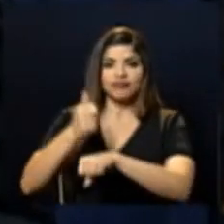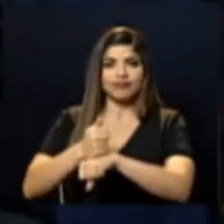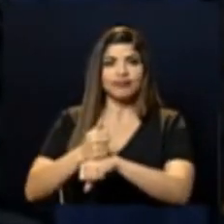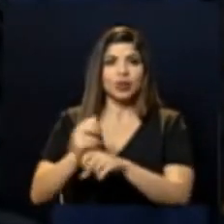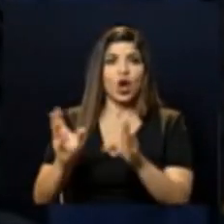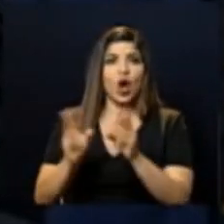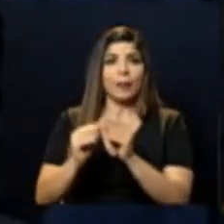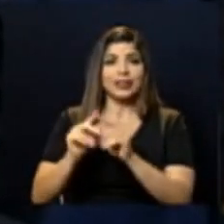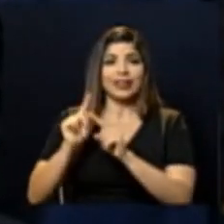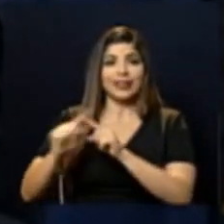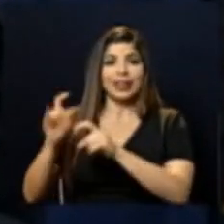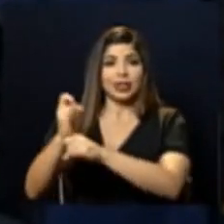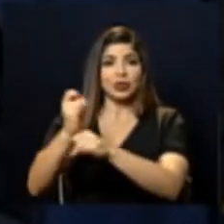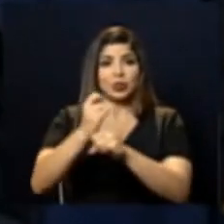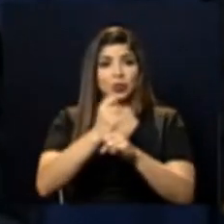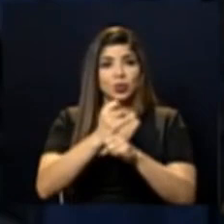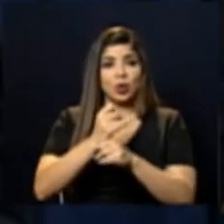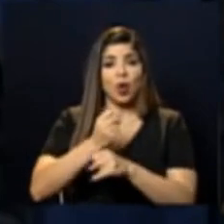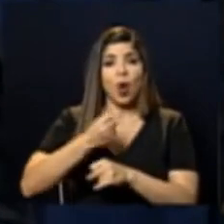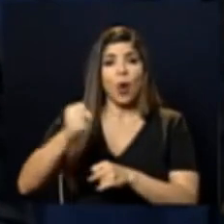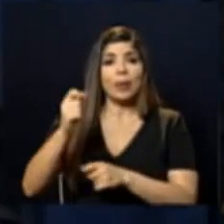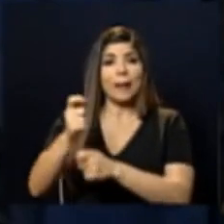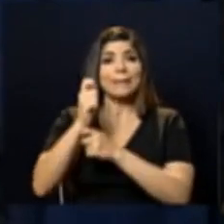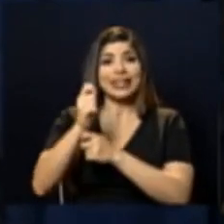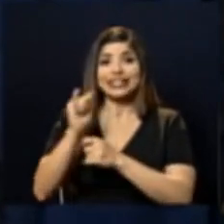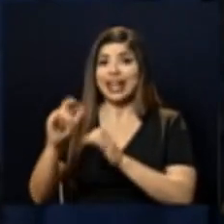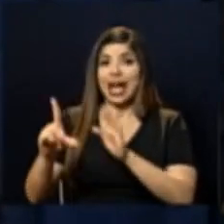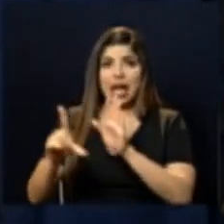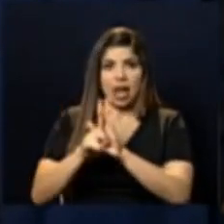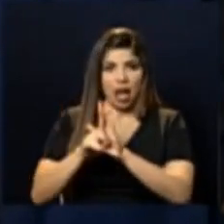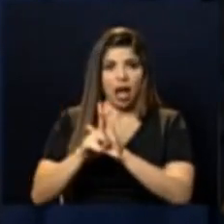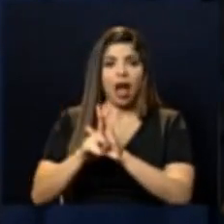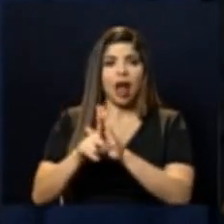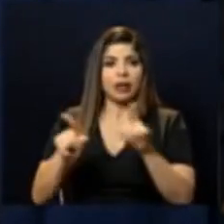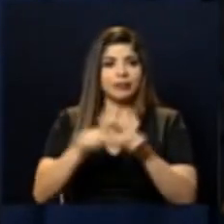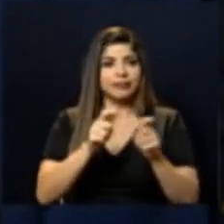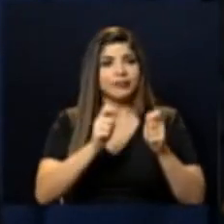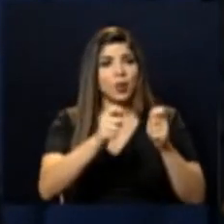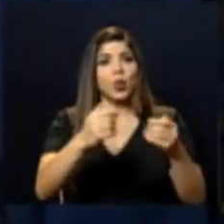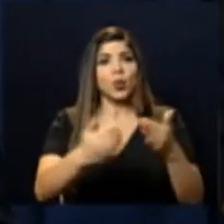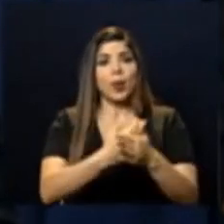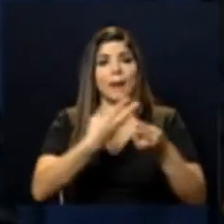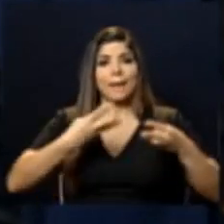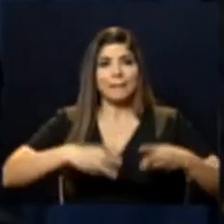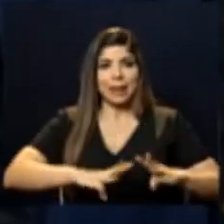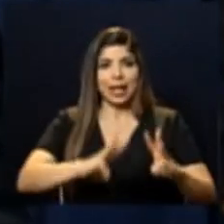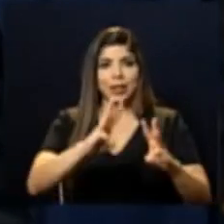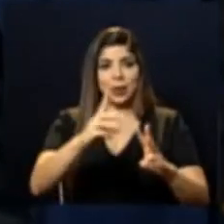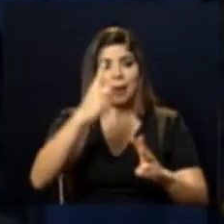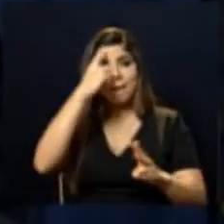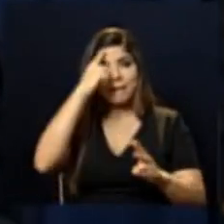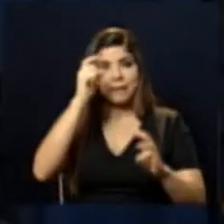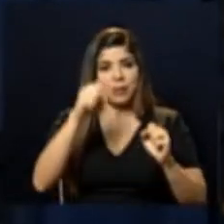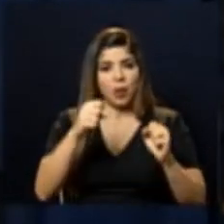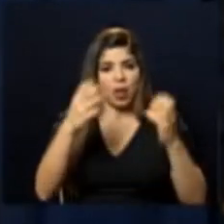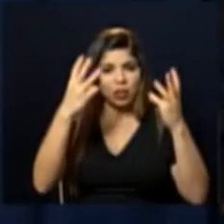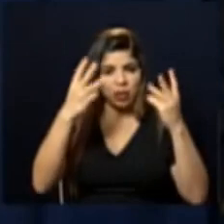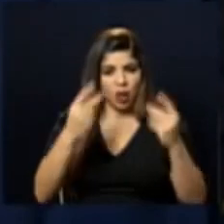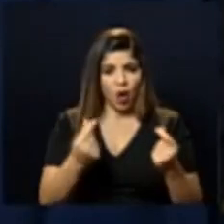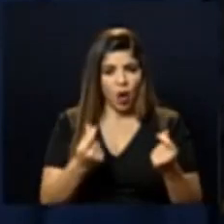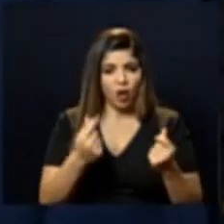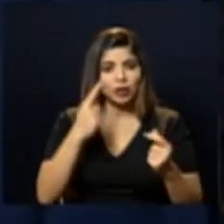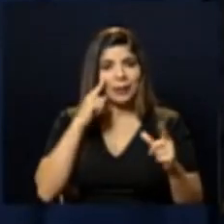Comisión Interinstitucional contra la Pesca Ilegal y presentamos la nueva metodología para el cálculo del costo